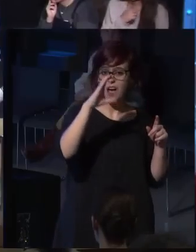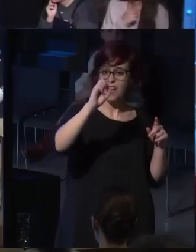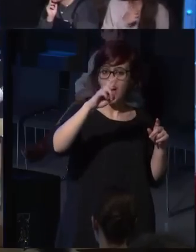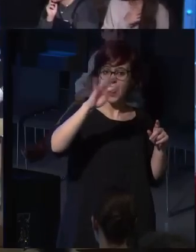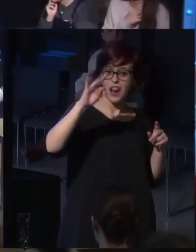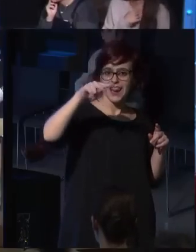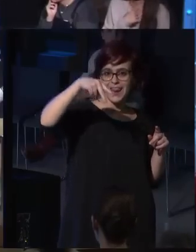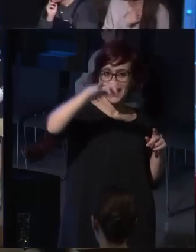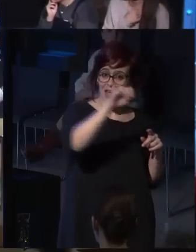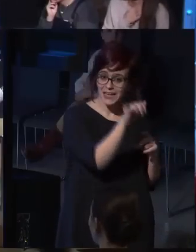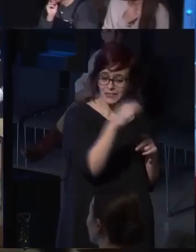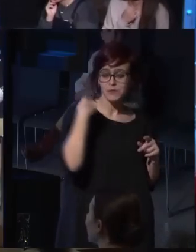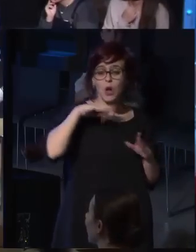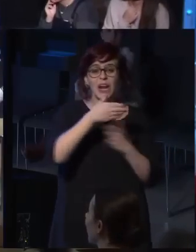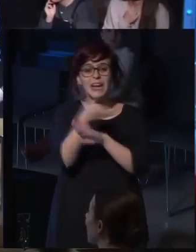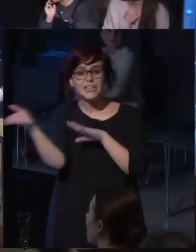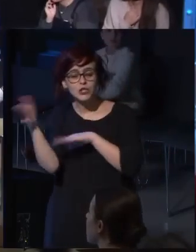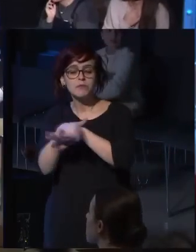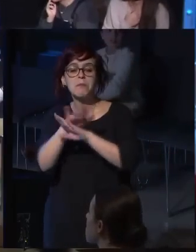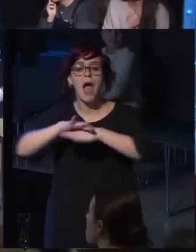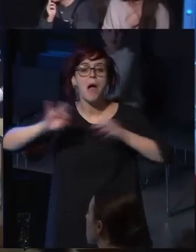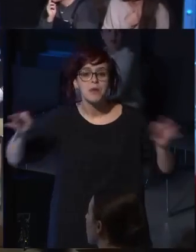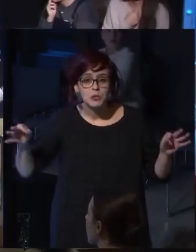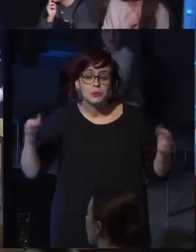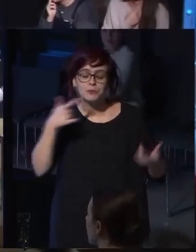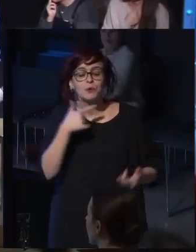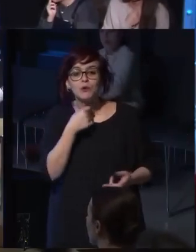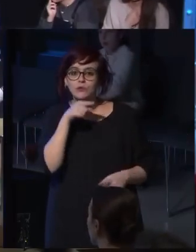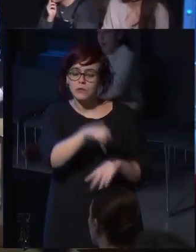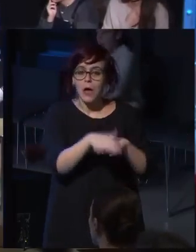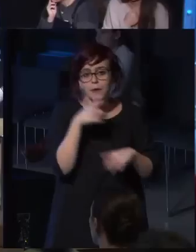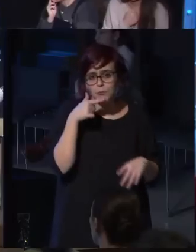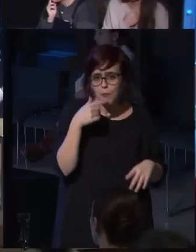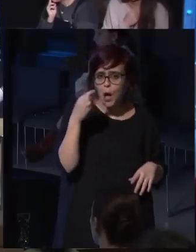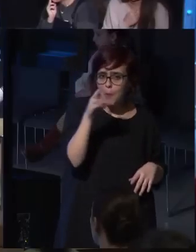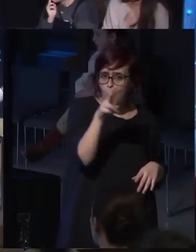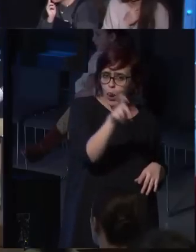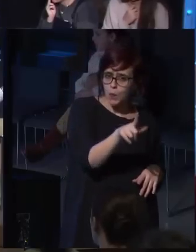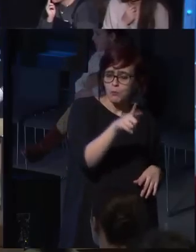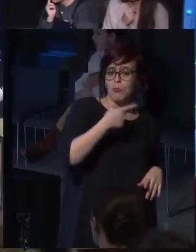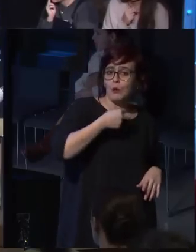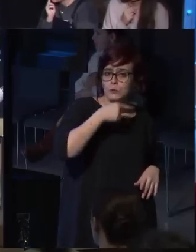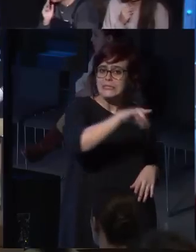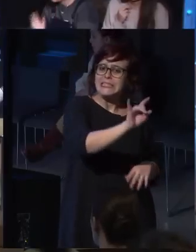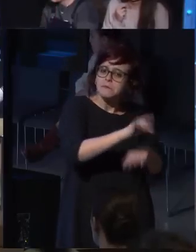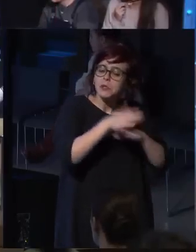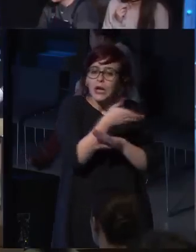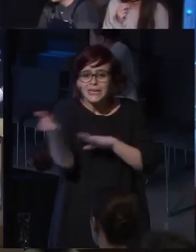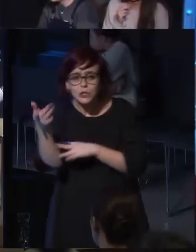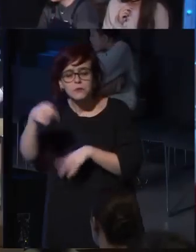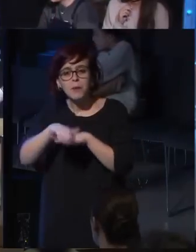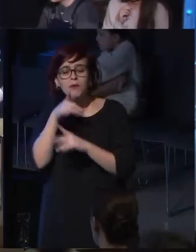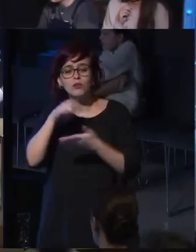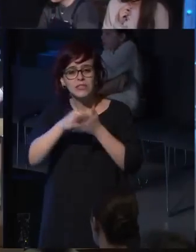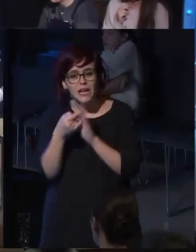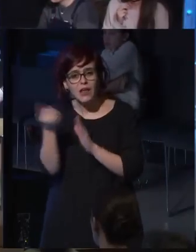no habla demasiado bien de los otros, entonces habla un poco de sus amigos. Que a mí me gusta mucho Paul McCartney, pero el otro explica un poco las técnicas con